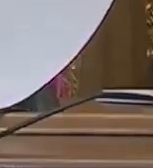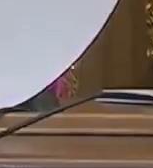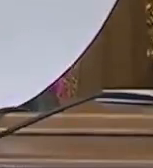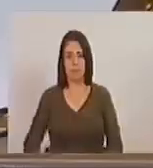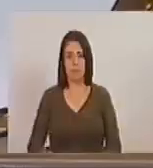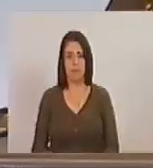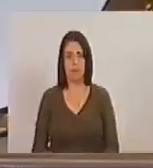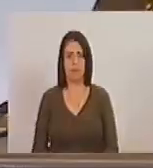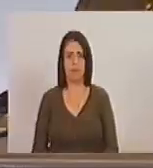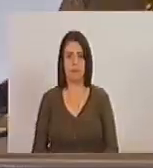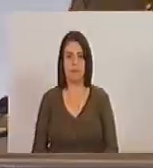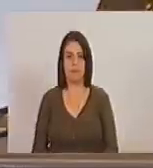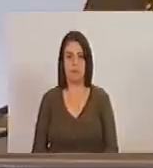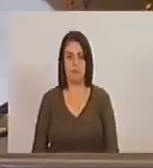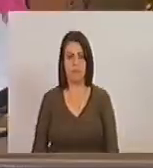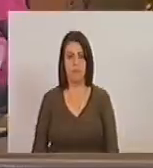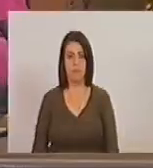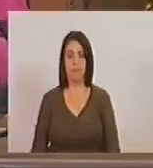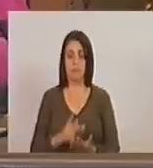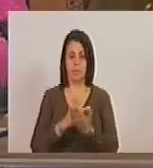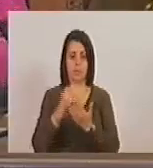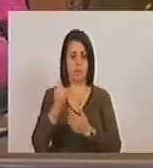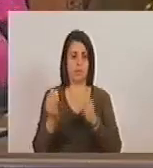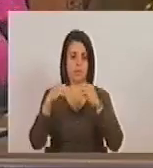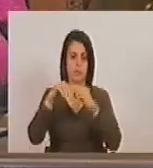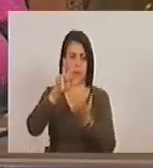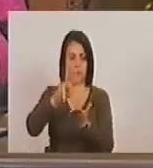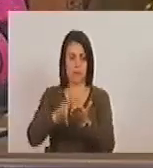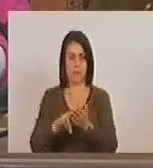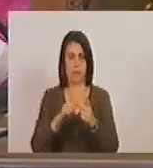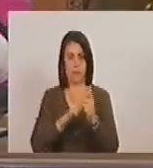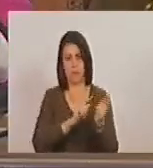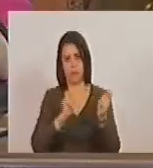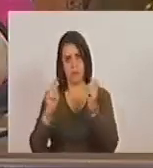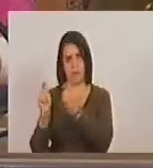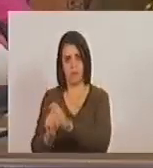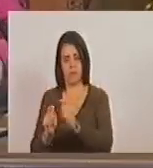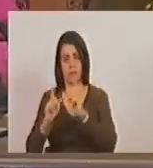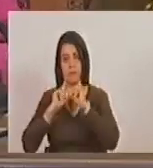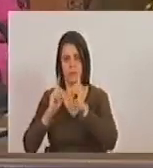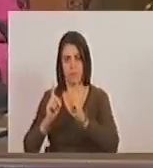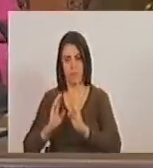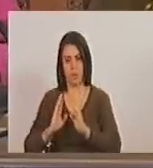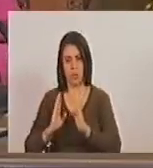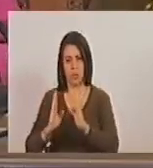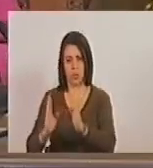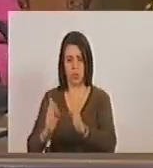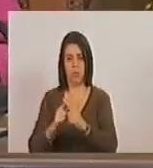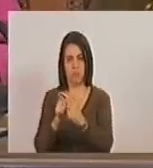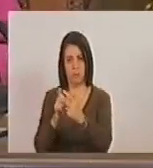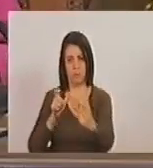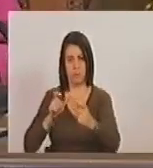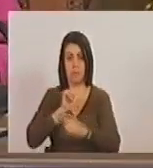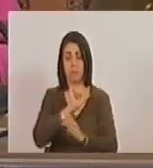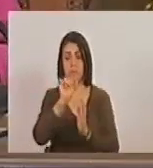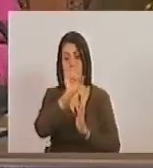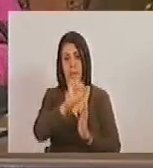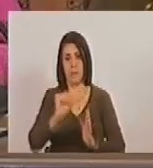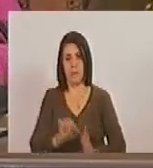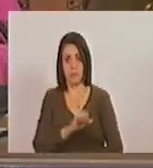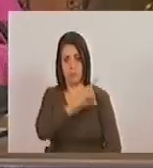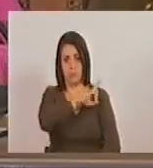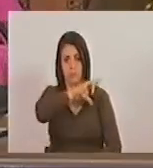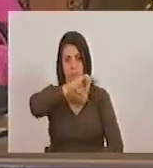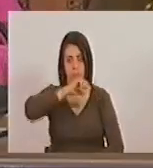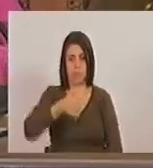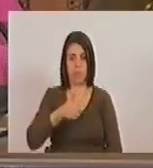2. Proyecto de acuerdo mediante el cual se aprueba el traslado al Panteón Nacional de los restos simbólicos del teniente de